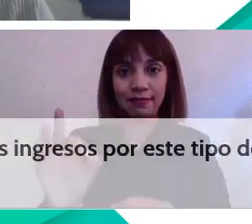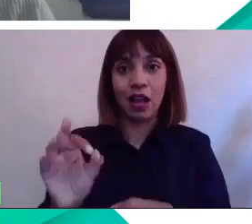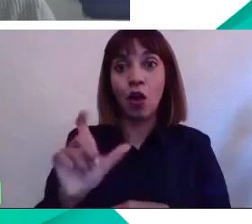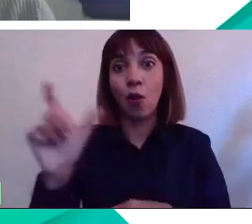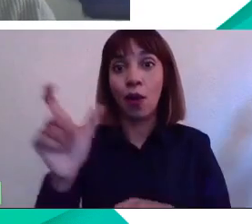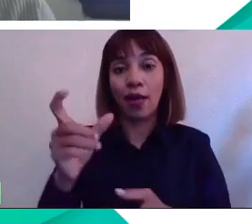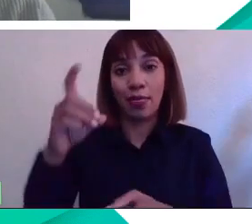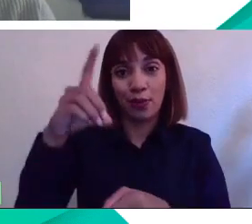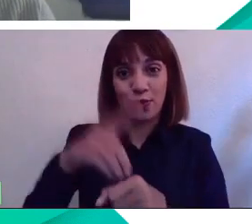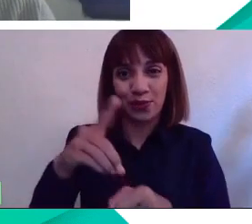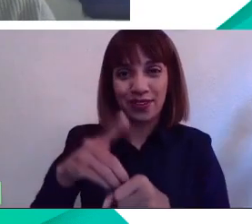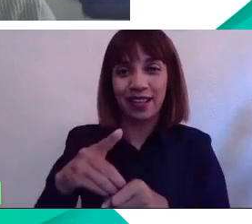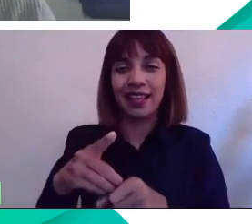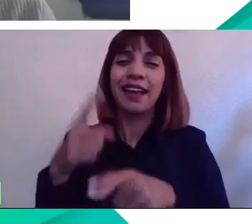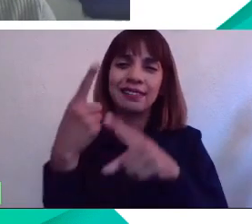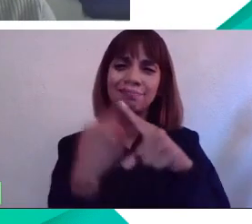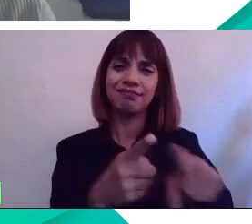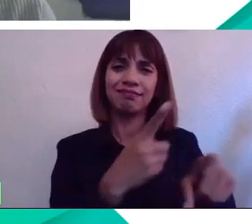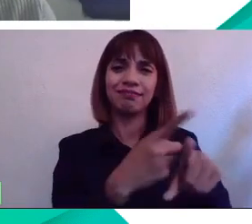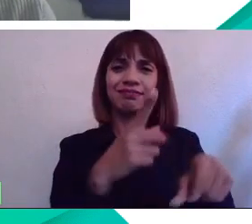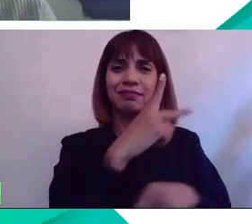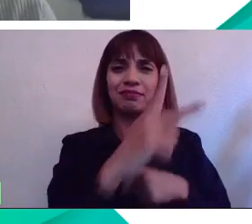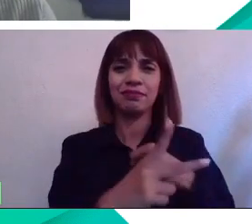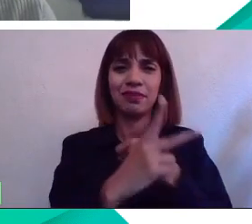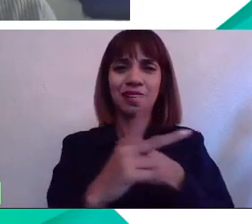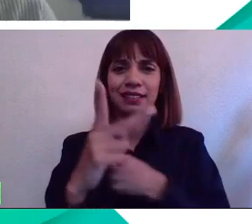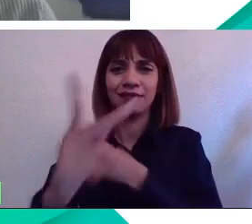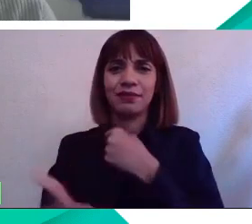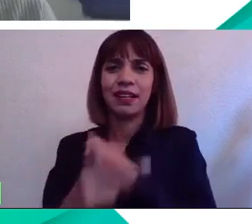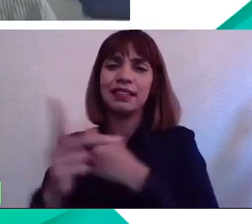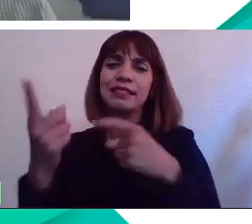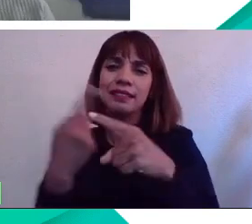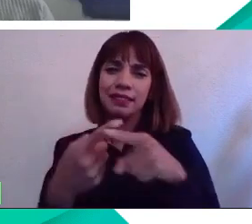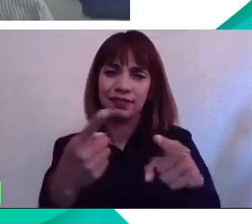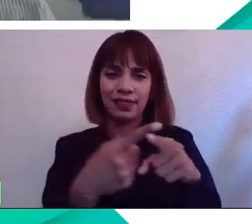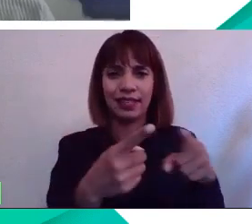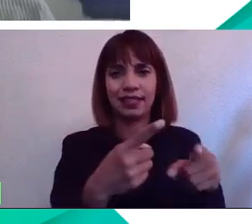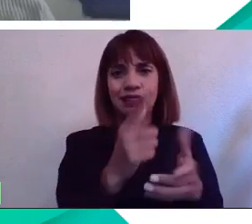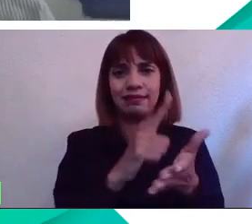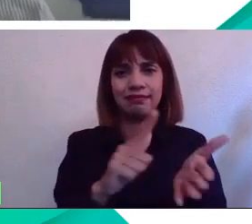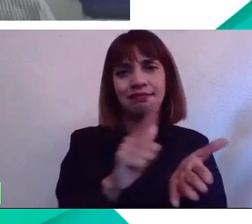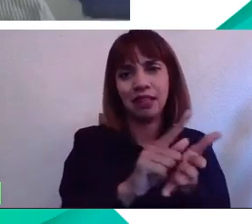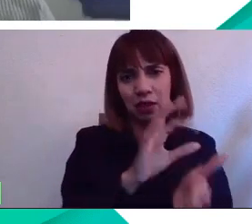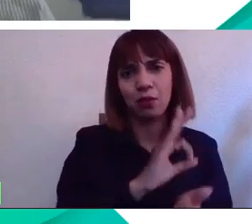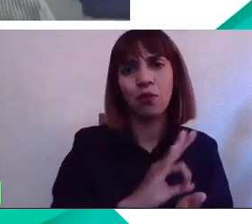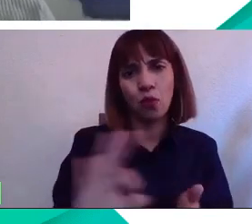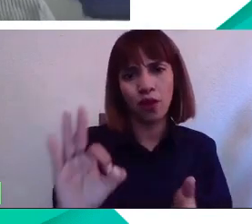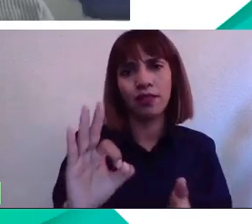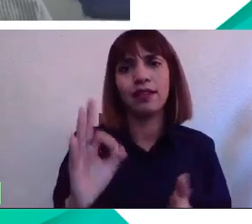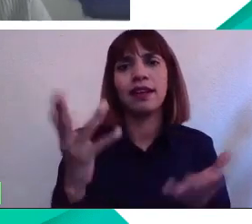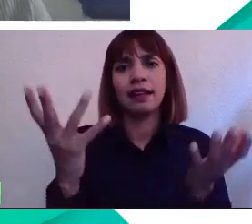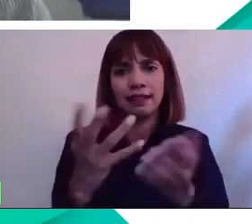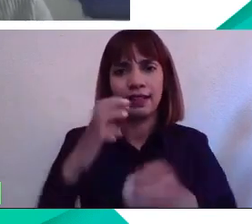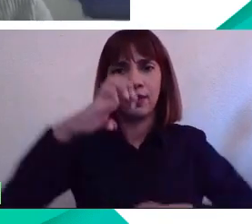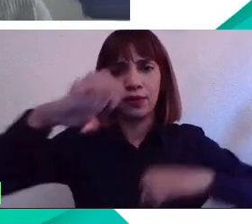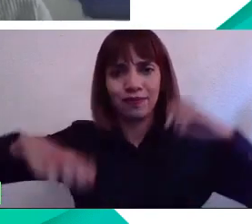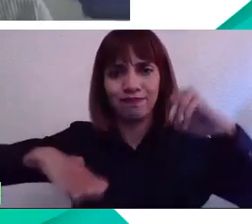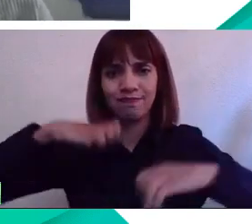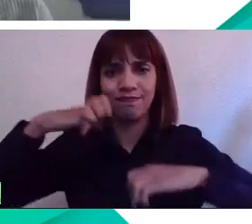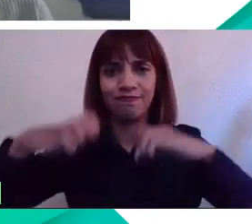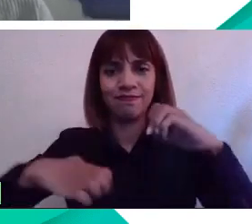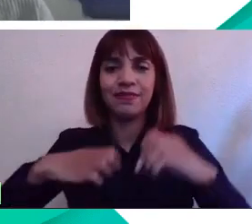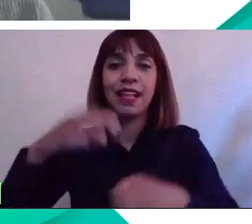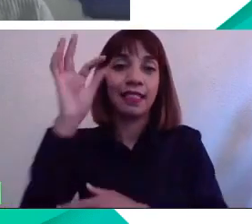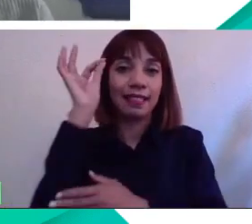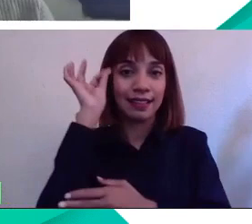general, en cada país, depende del formato legal que tengan, muchas organizaciones pueden generar una empresa de